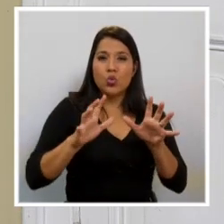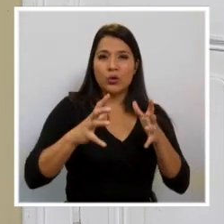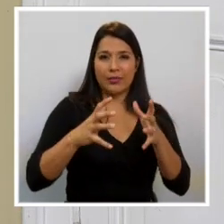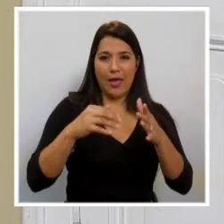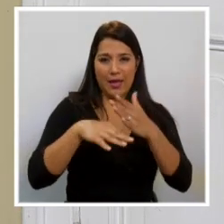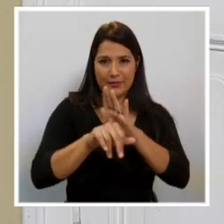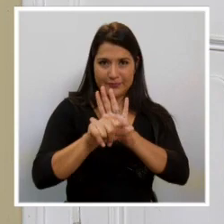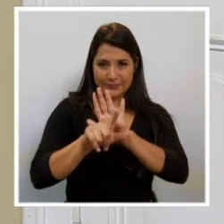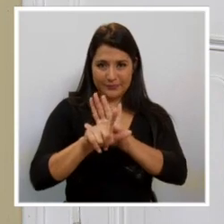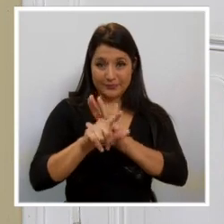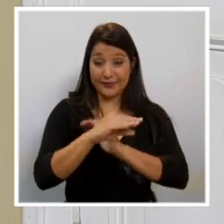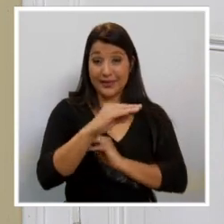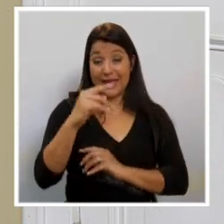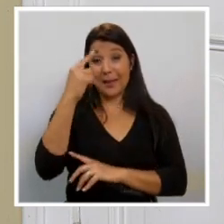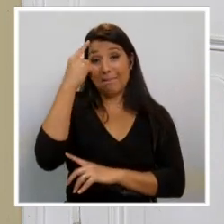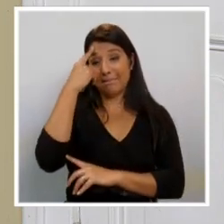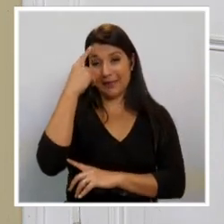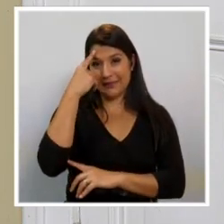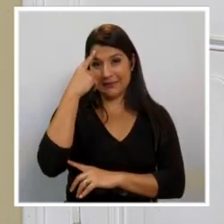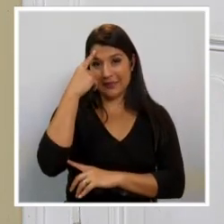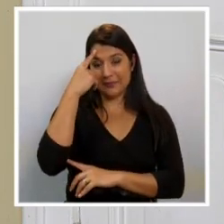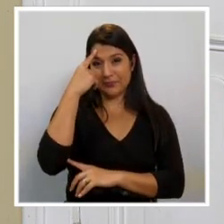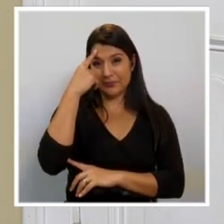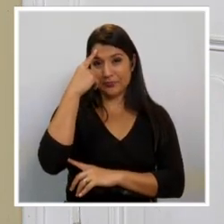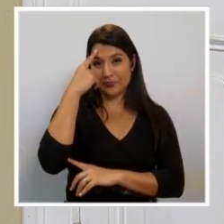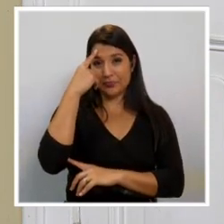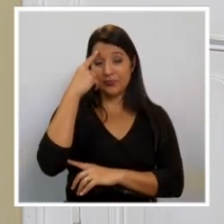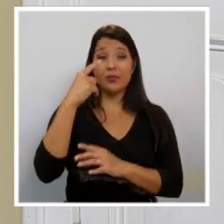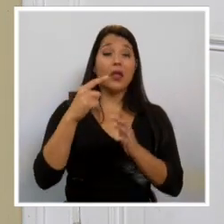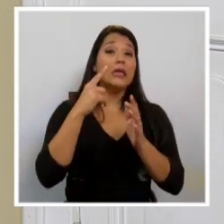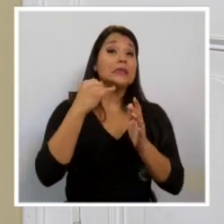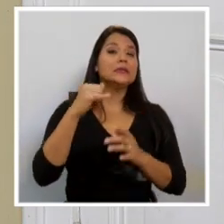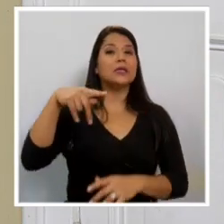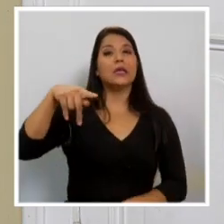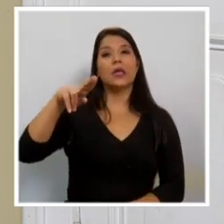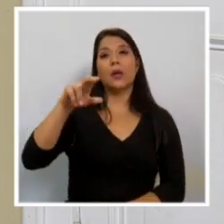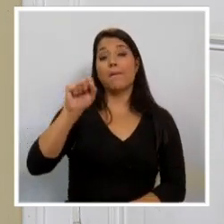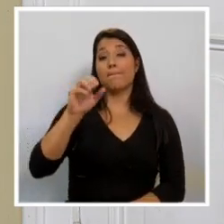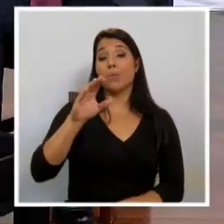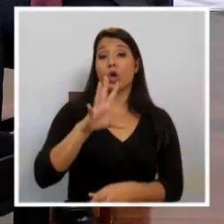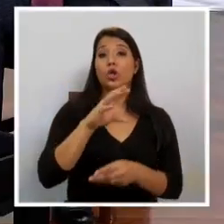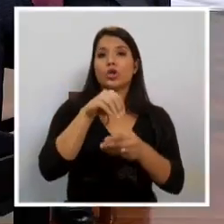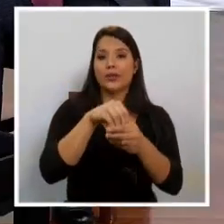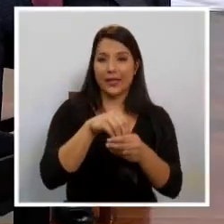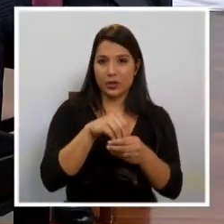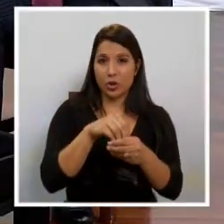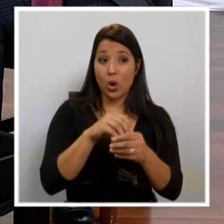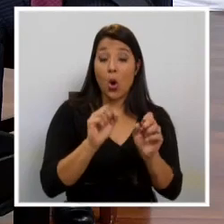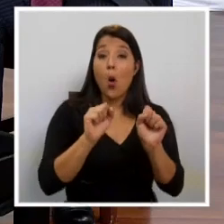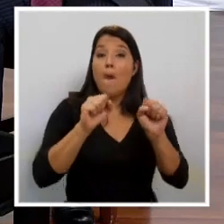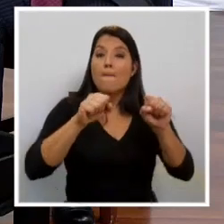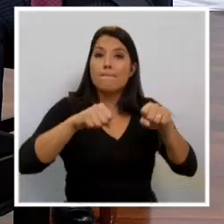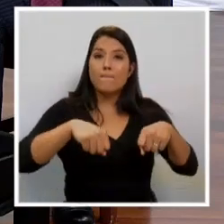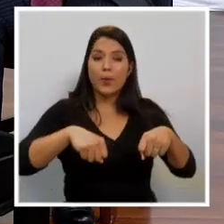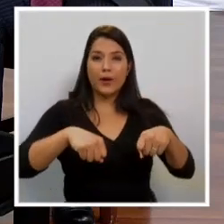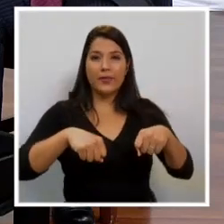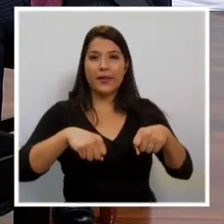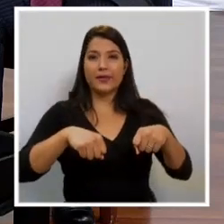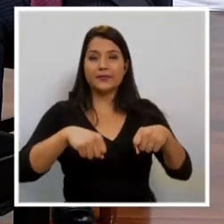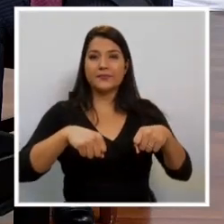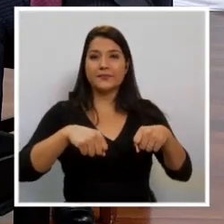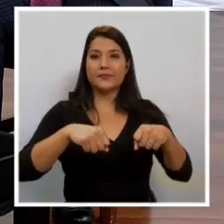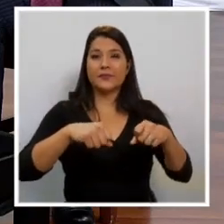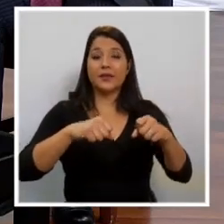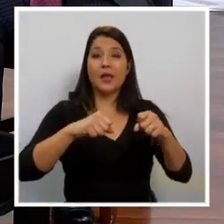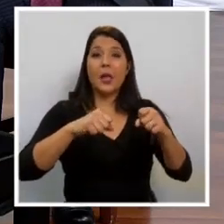consideran que incluyendo al PUS, por ejemplo, en el directorio, podrían contrarrestar el